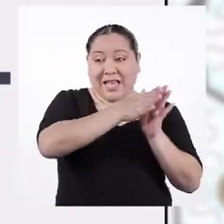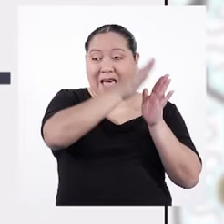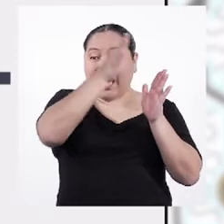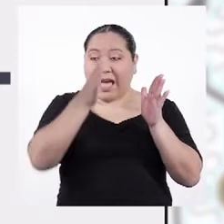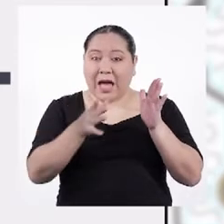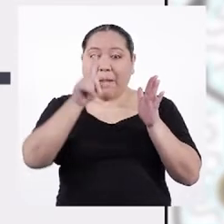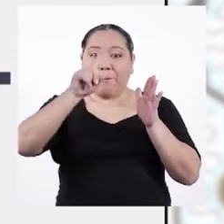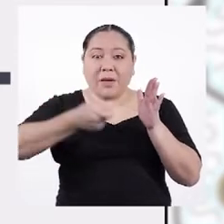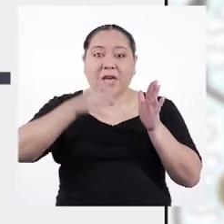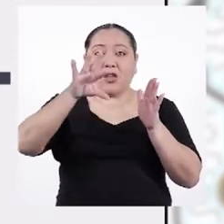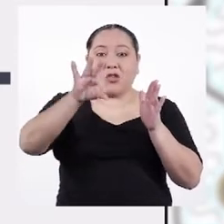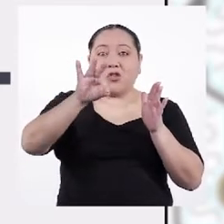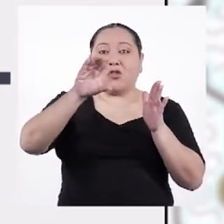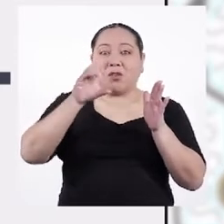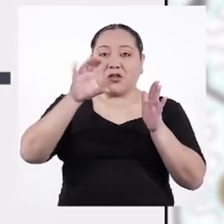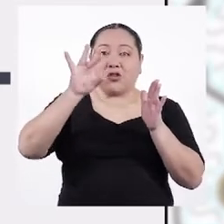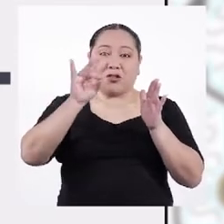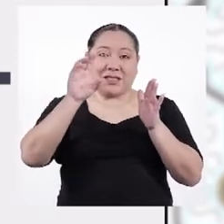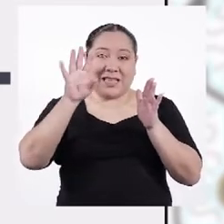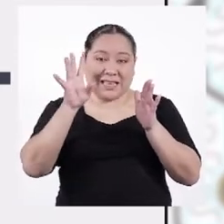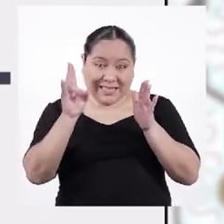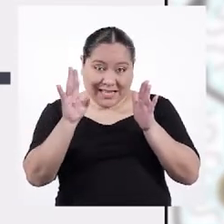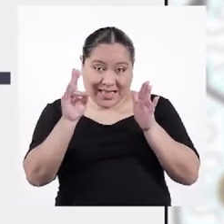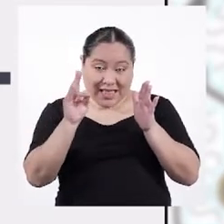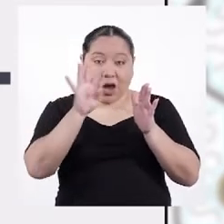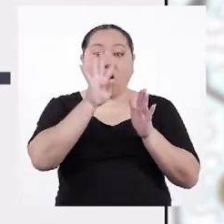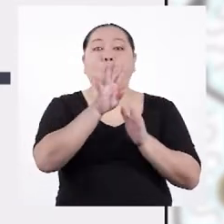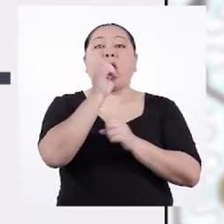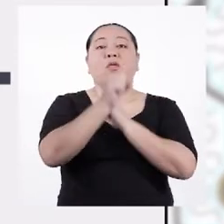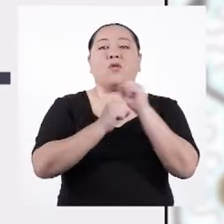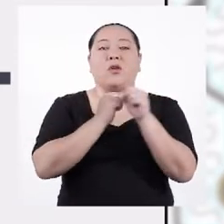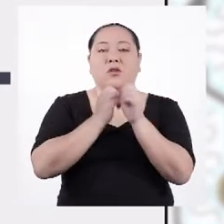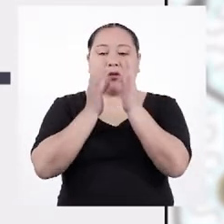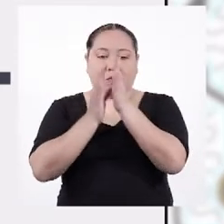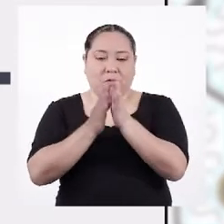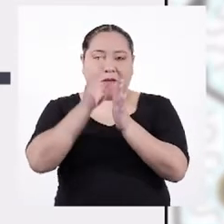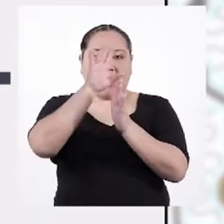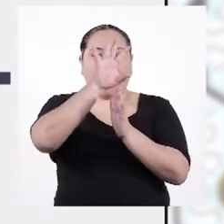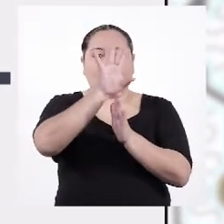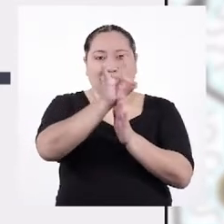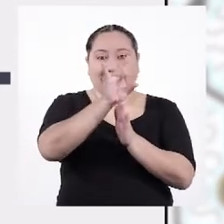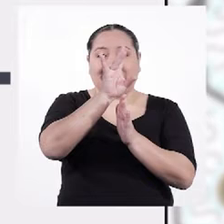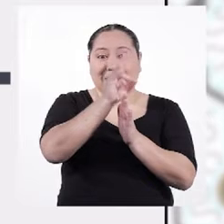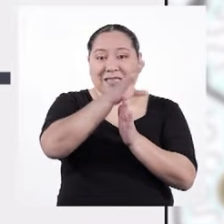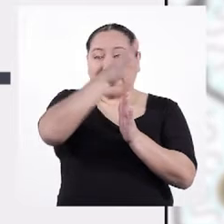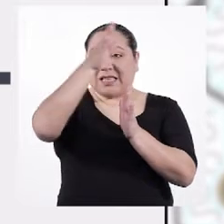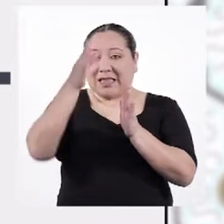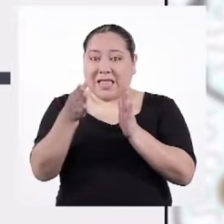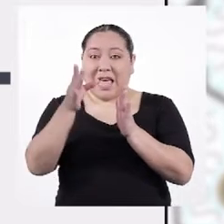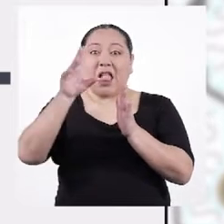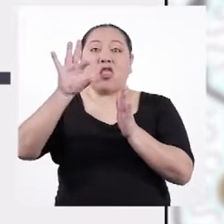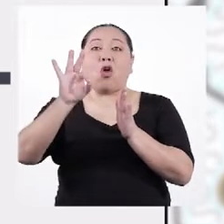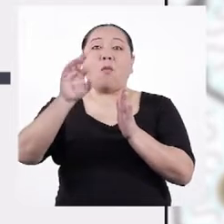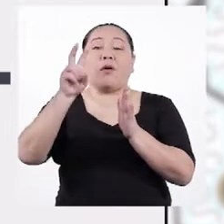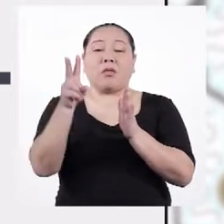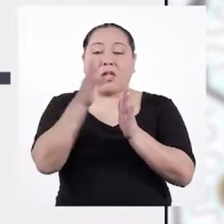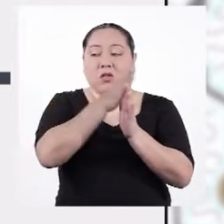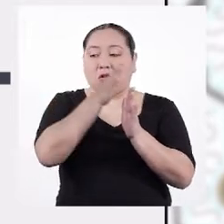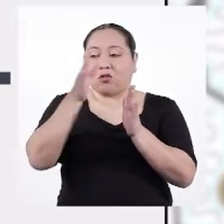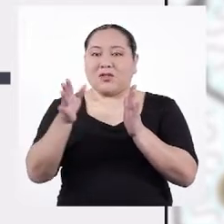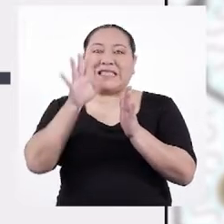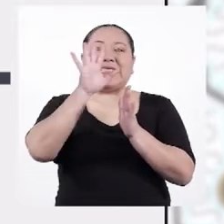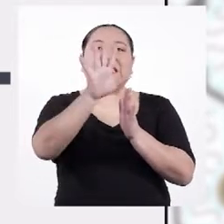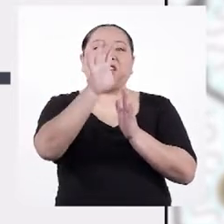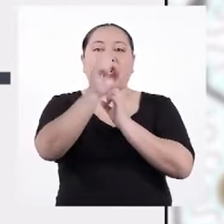1987, hay 4 años. De 1987 a 1992 hay 5